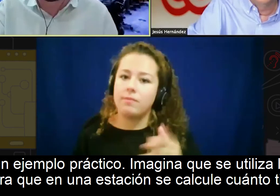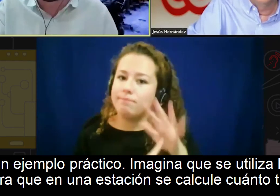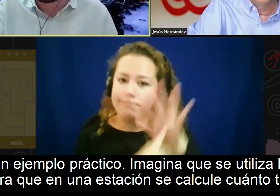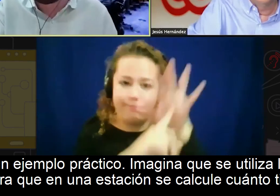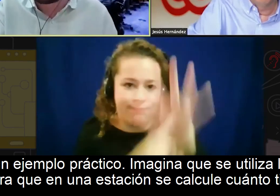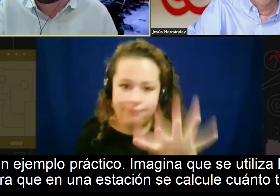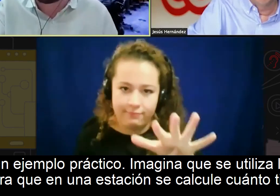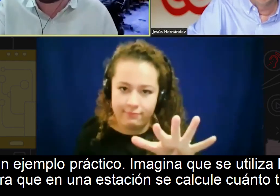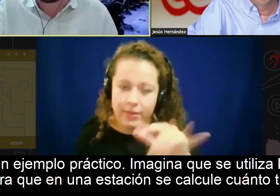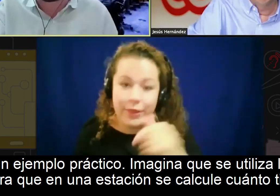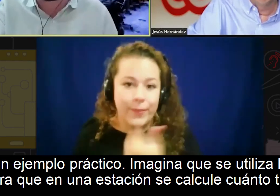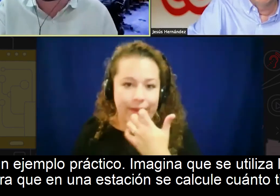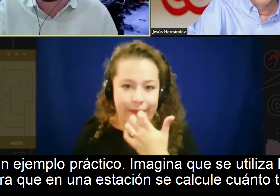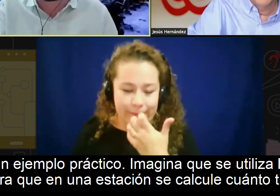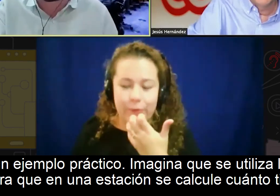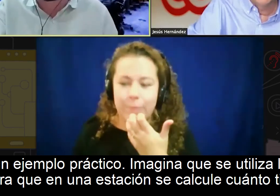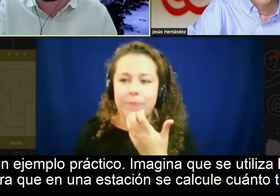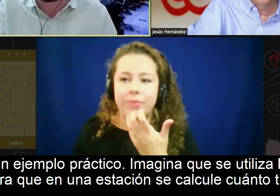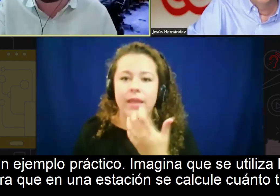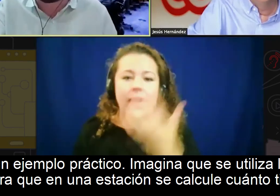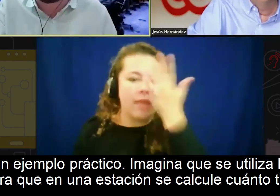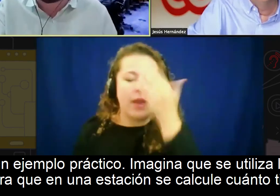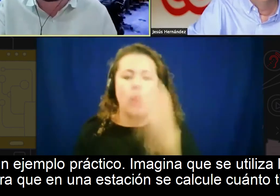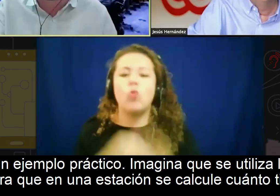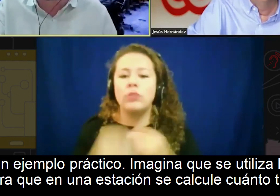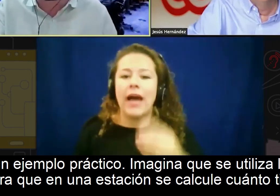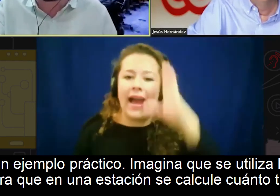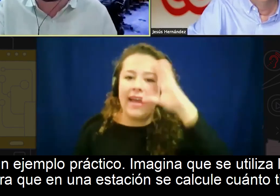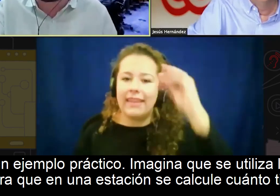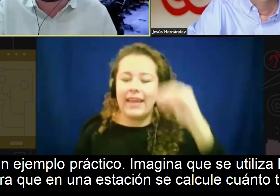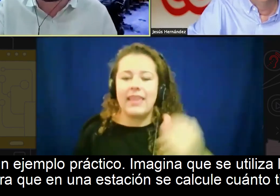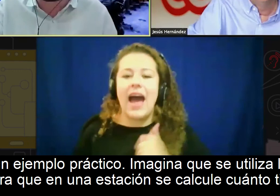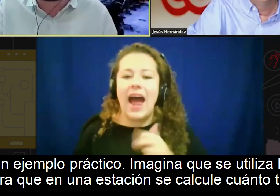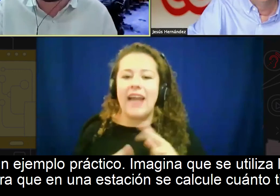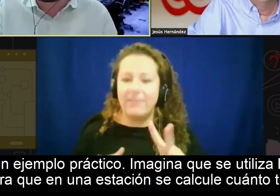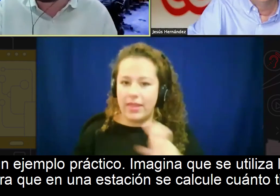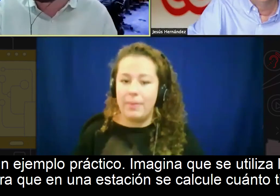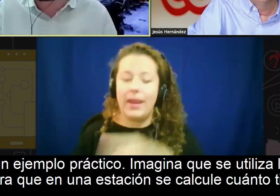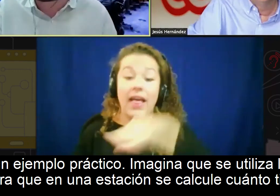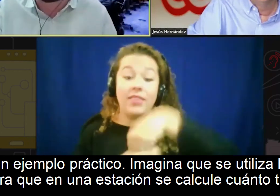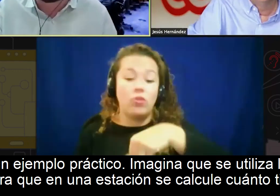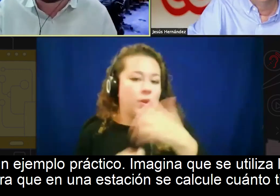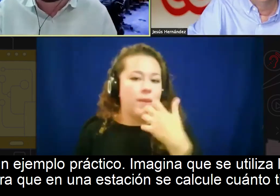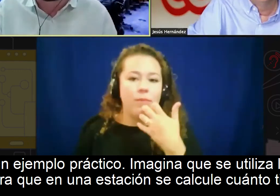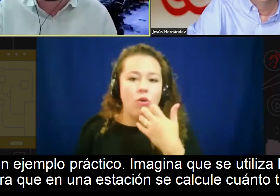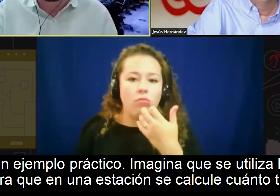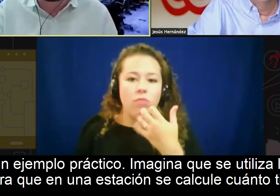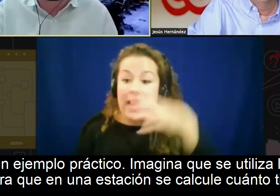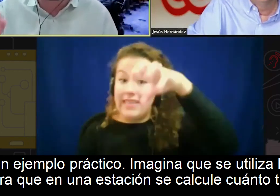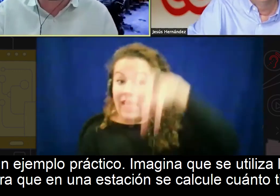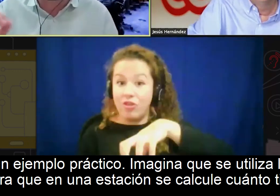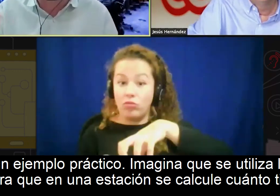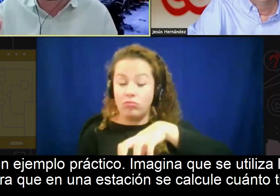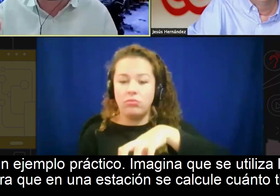Y te pongo un ejemplo muy práctico. Imagínate que se utiliza la inteligencia artificial para que en una estación se